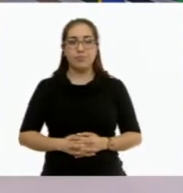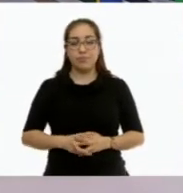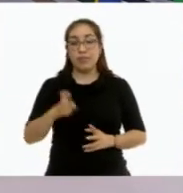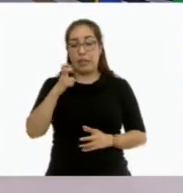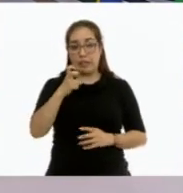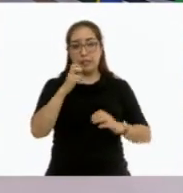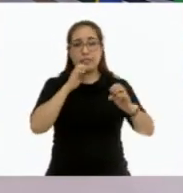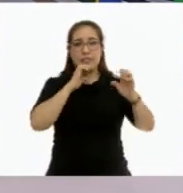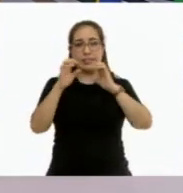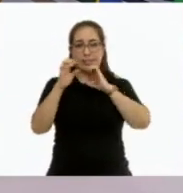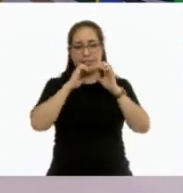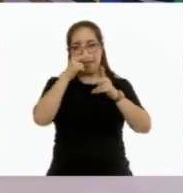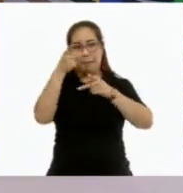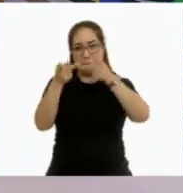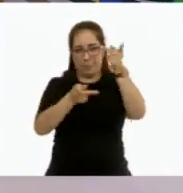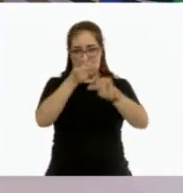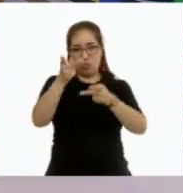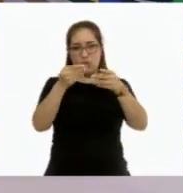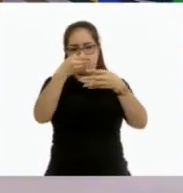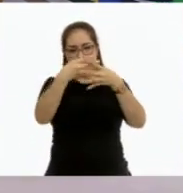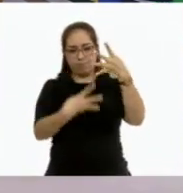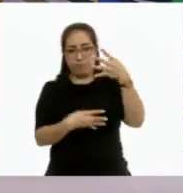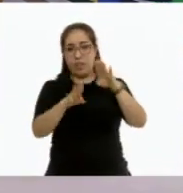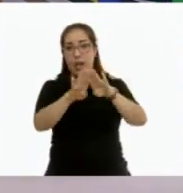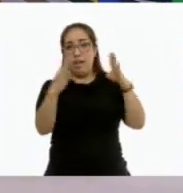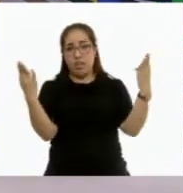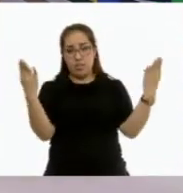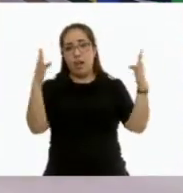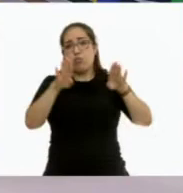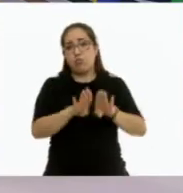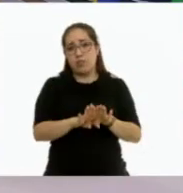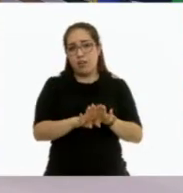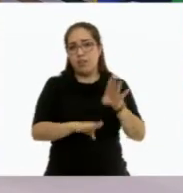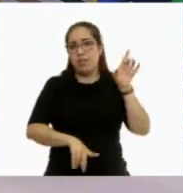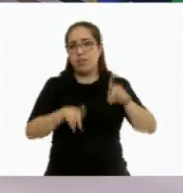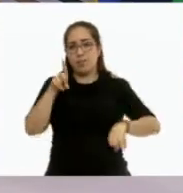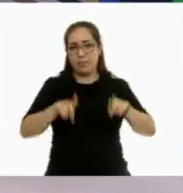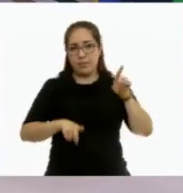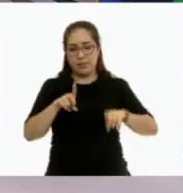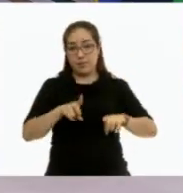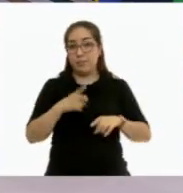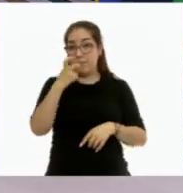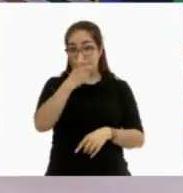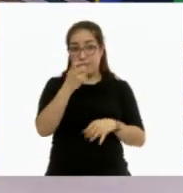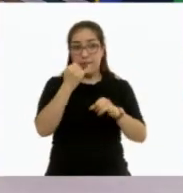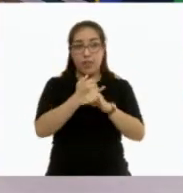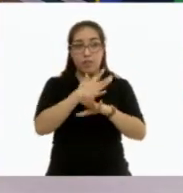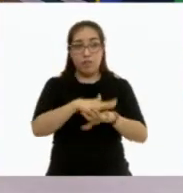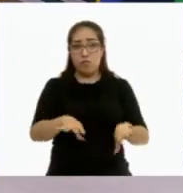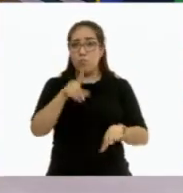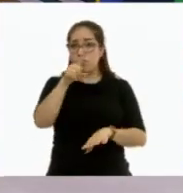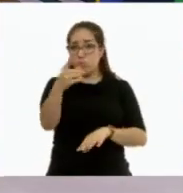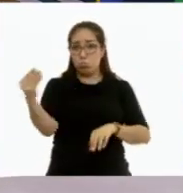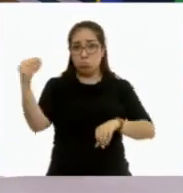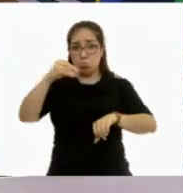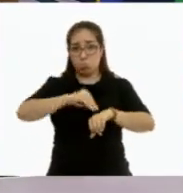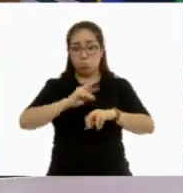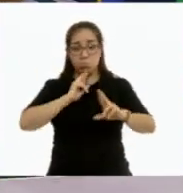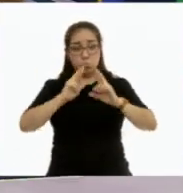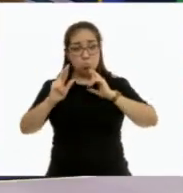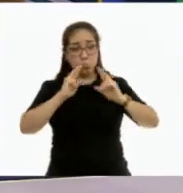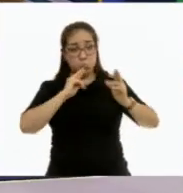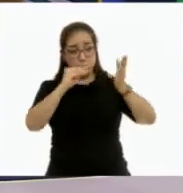por varias preguntas que pueden ser abiertas o cerradas. Ajá. Aquí la información que tú plasmes en tus